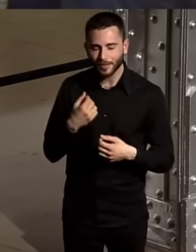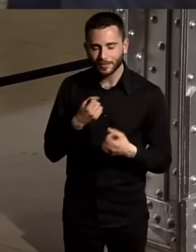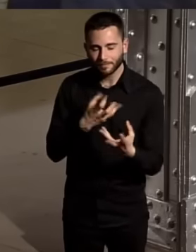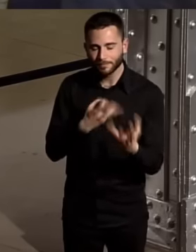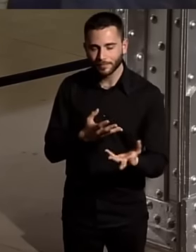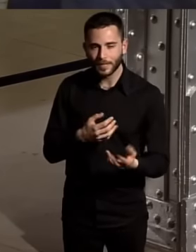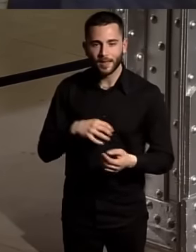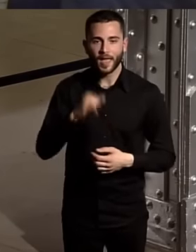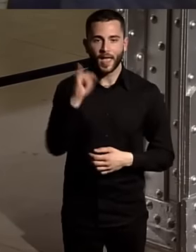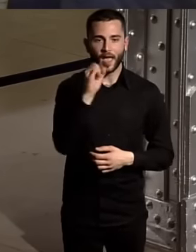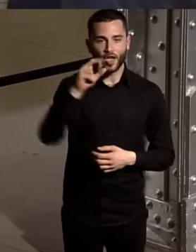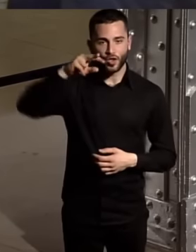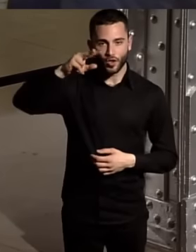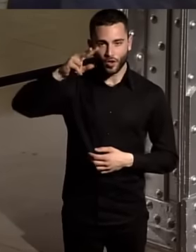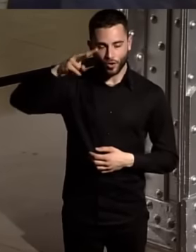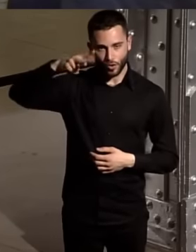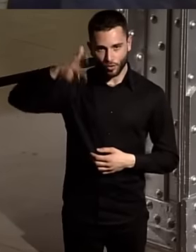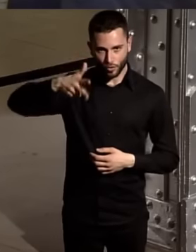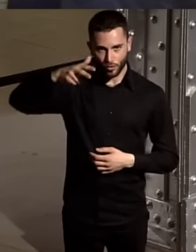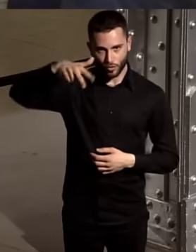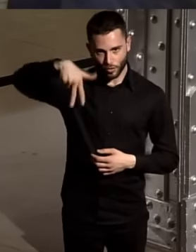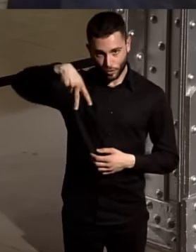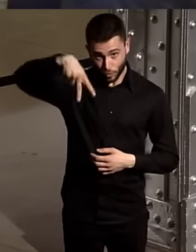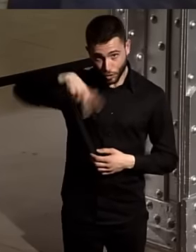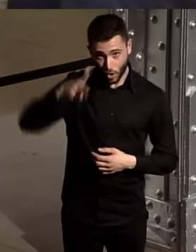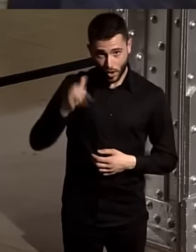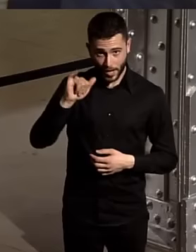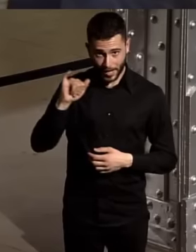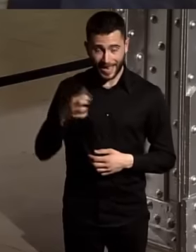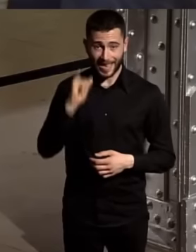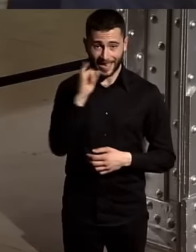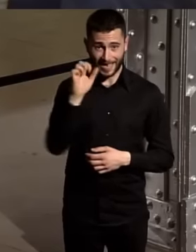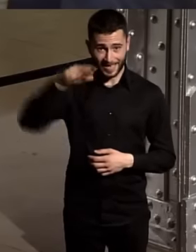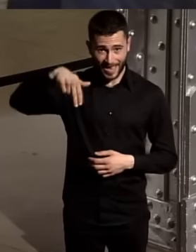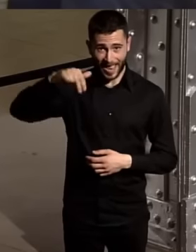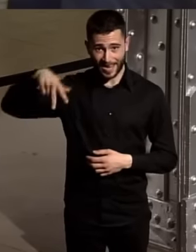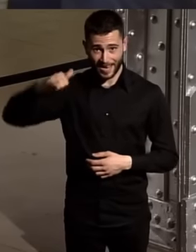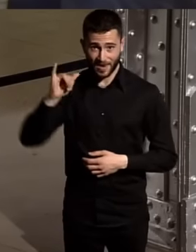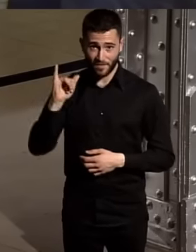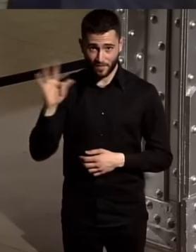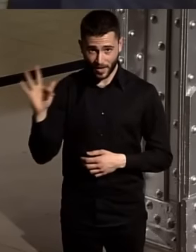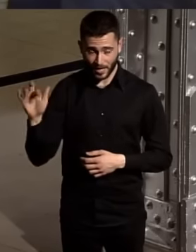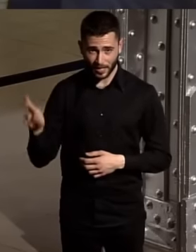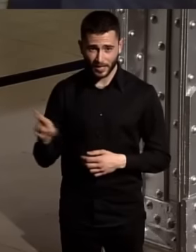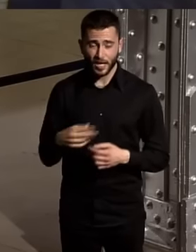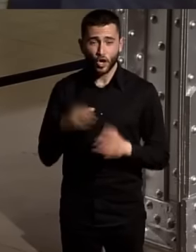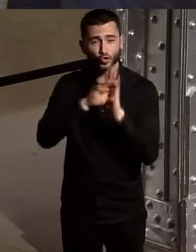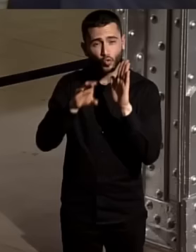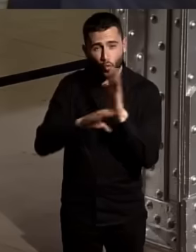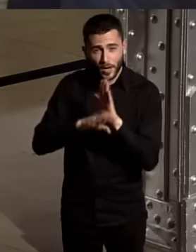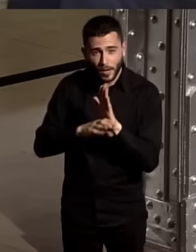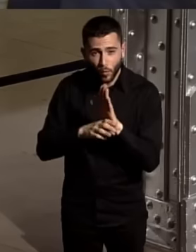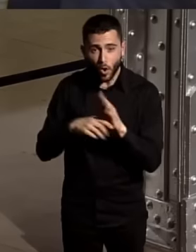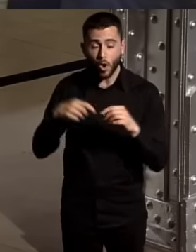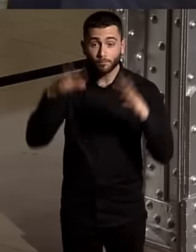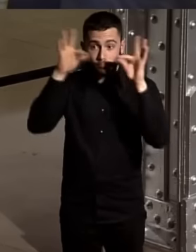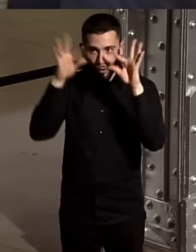Johnny Jennifer viniendo a cuento de libro de pz que no habría que elir los currículums con los